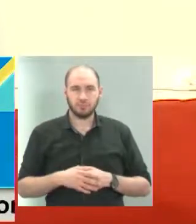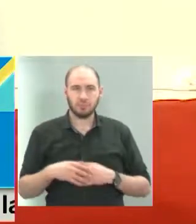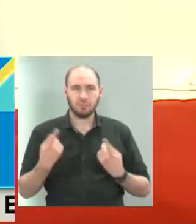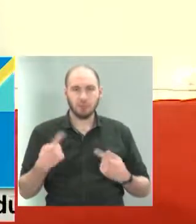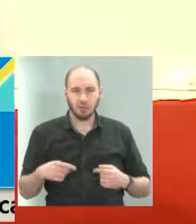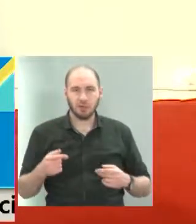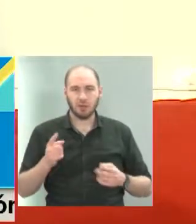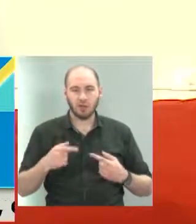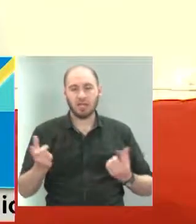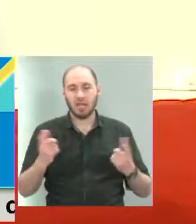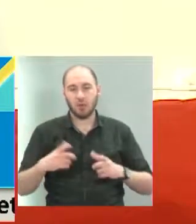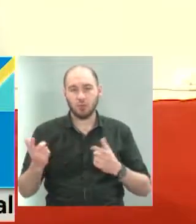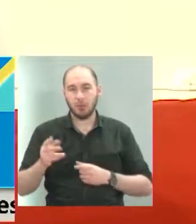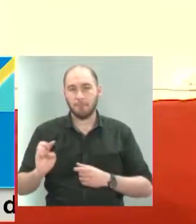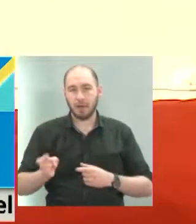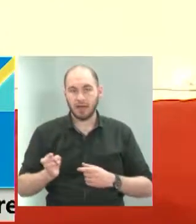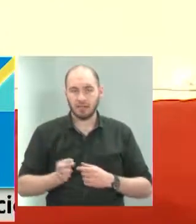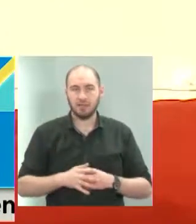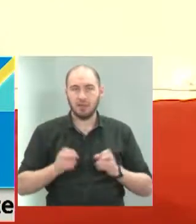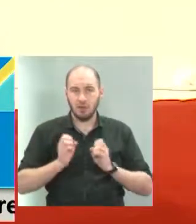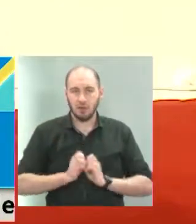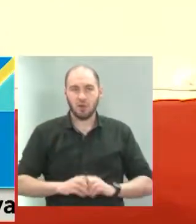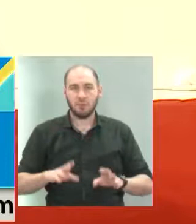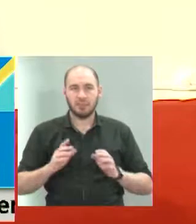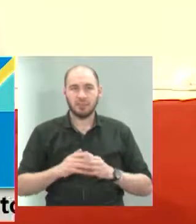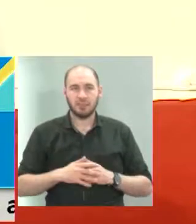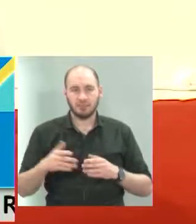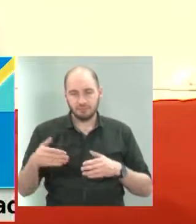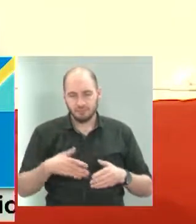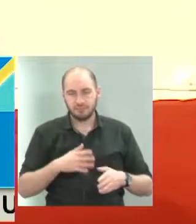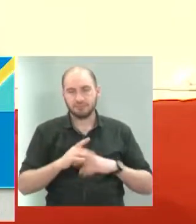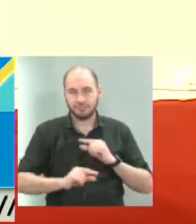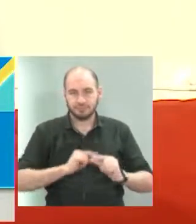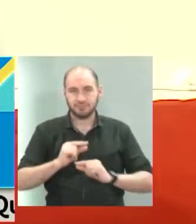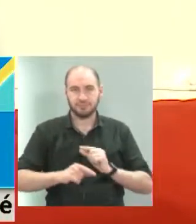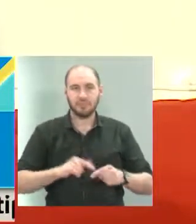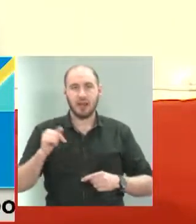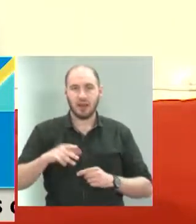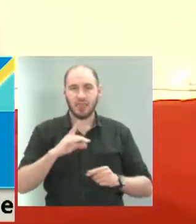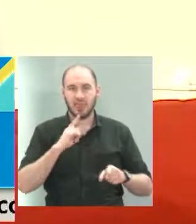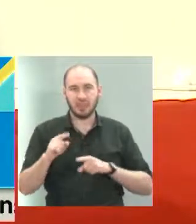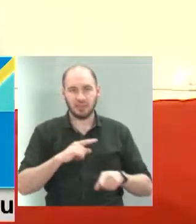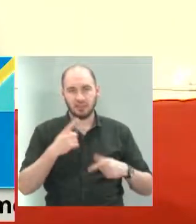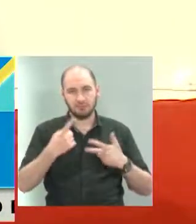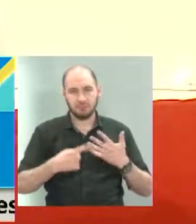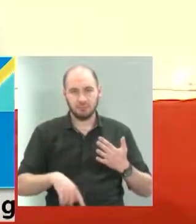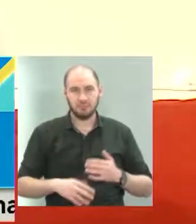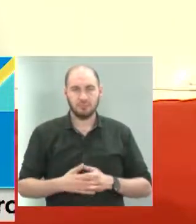llevando a cabo reuniones con padres, empezar a hacer ese camino, hoy con los técnicos y todo lo